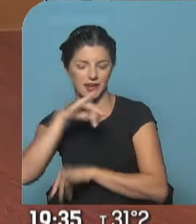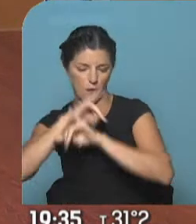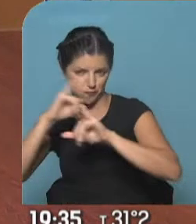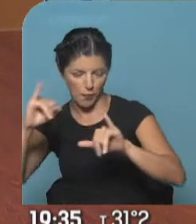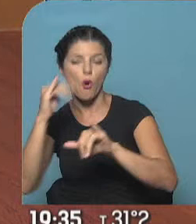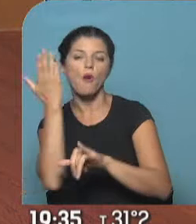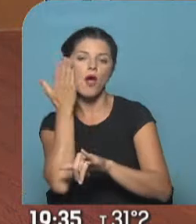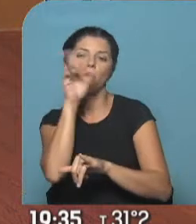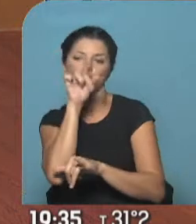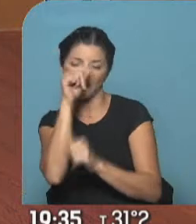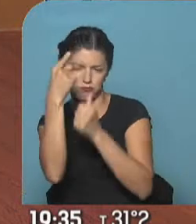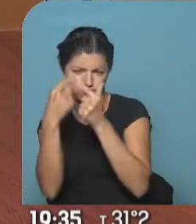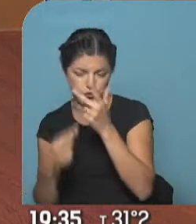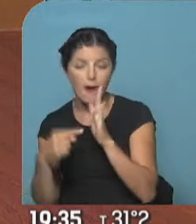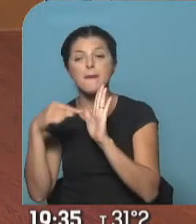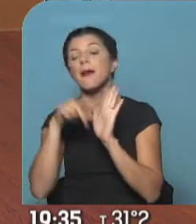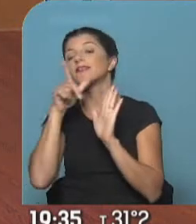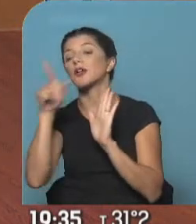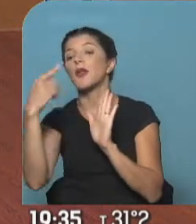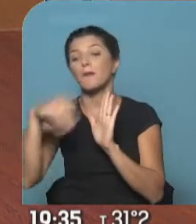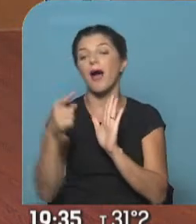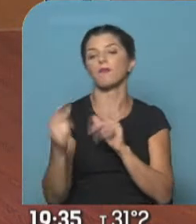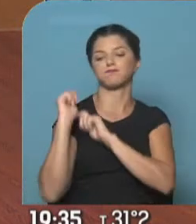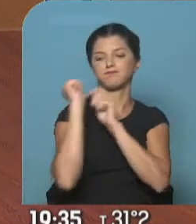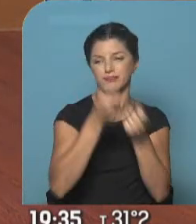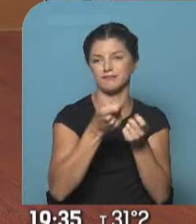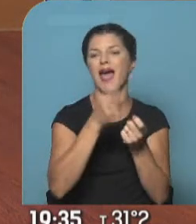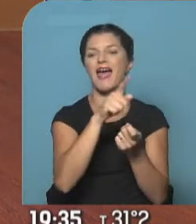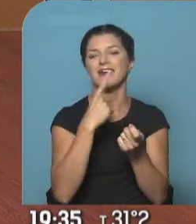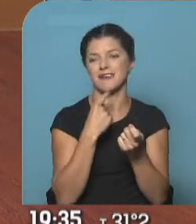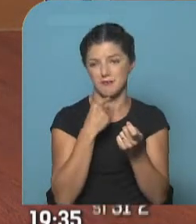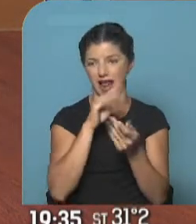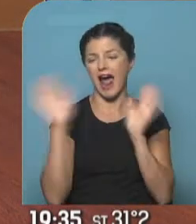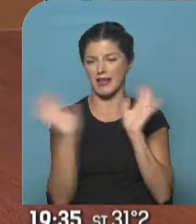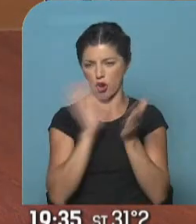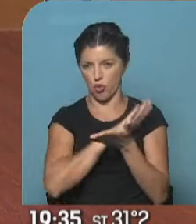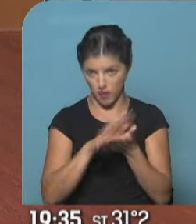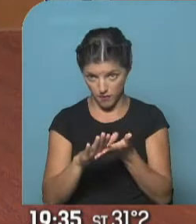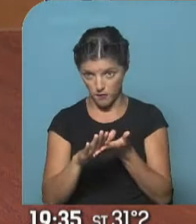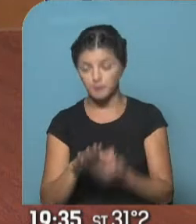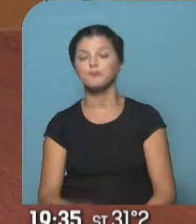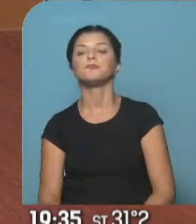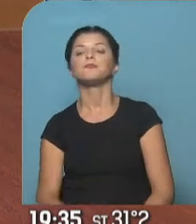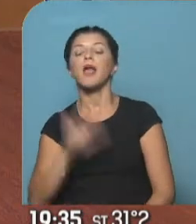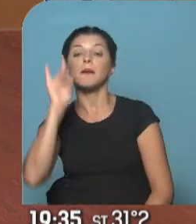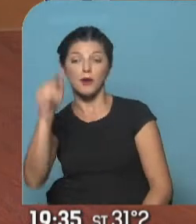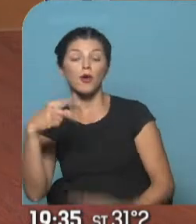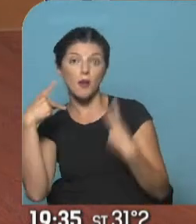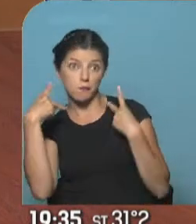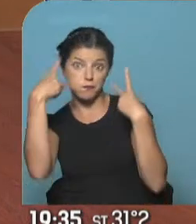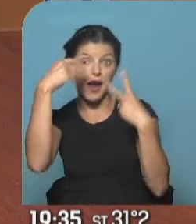en las próximas horas probablemente sea el nuevo arquero de River. El viernes va a estar viajando el plantel rumbo a Miami, pero hoy lo más importante pasa por Gallardo.